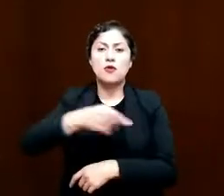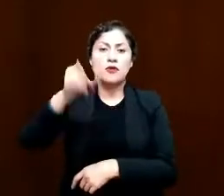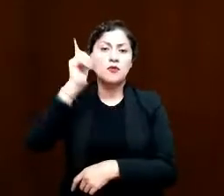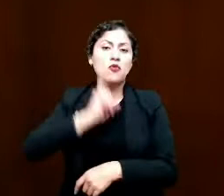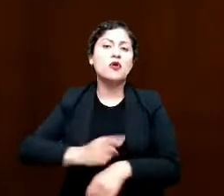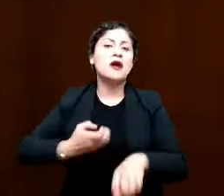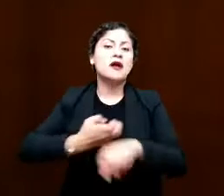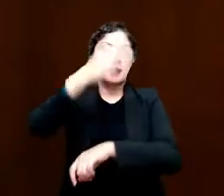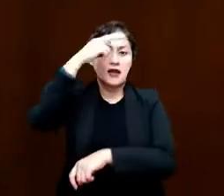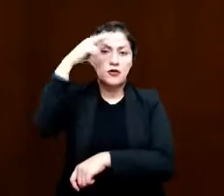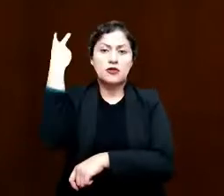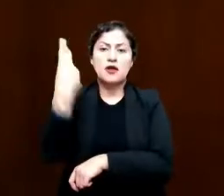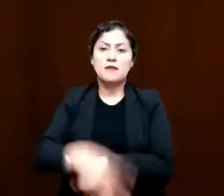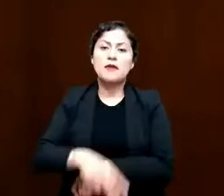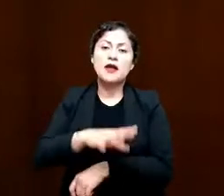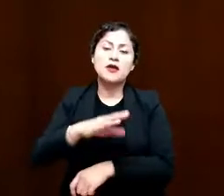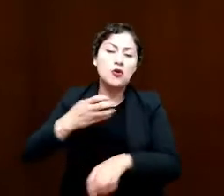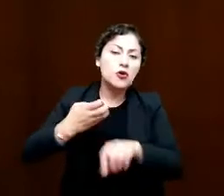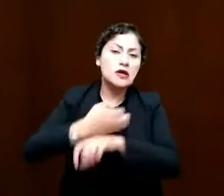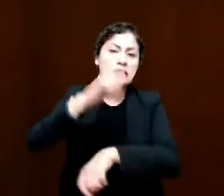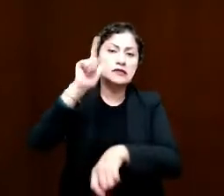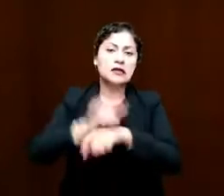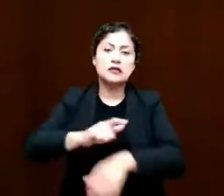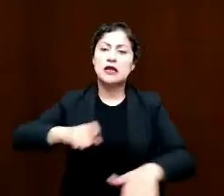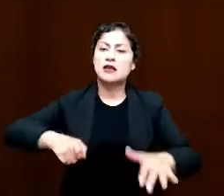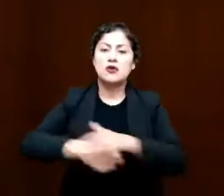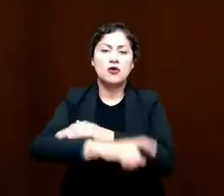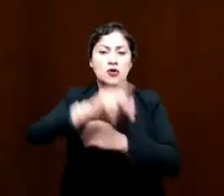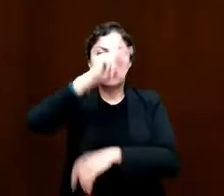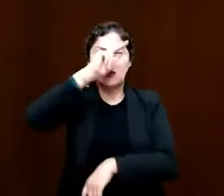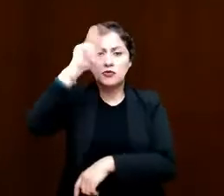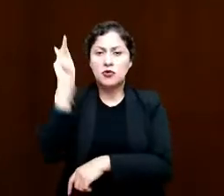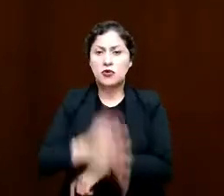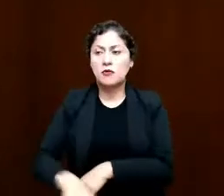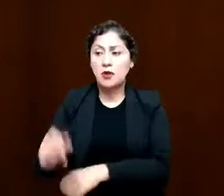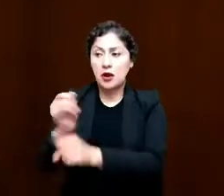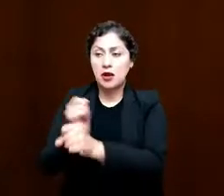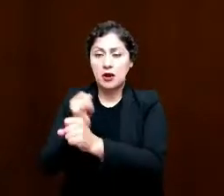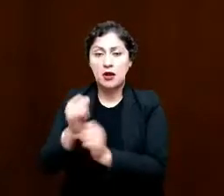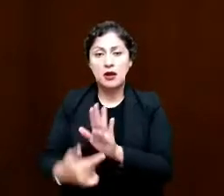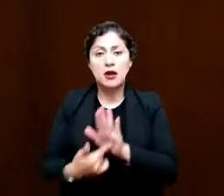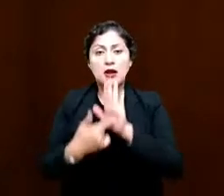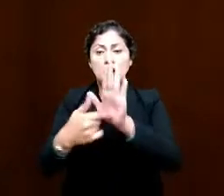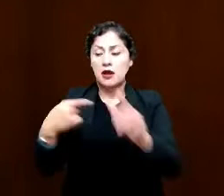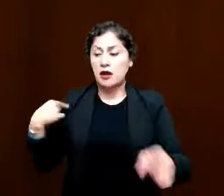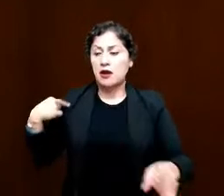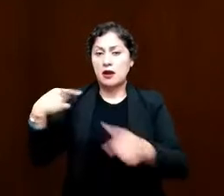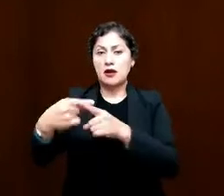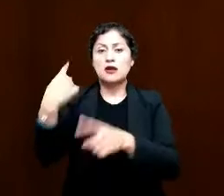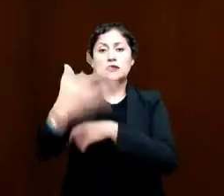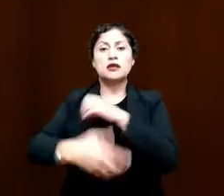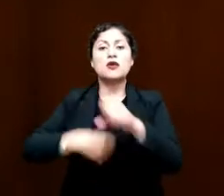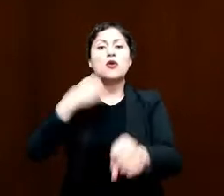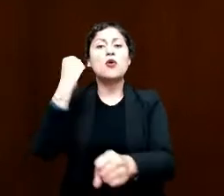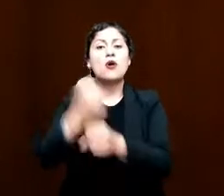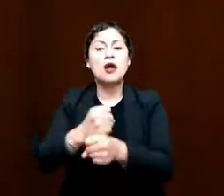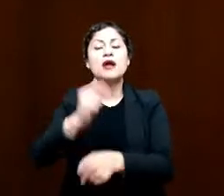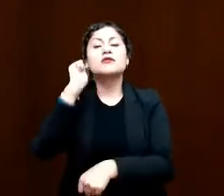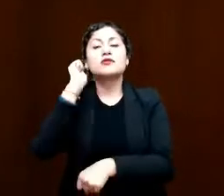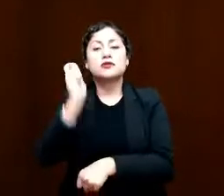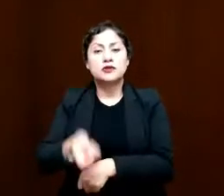de acuerdo con datos de la contraloría local en los cinco años recientes solamente derivaron en un